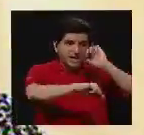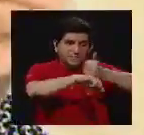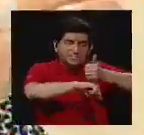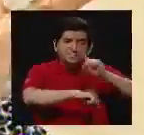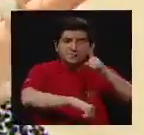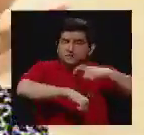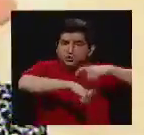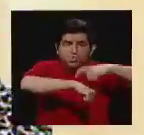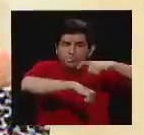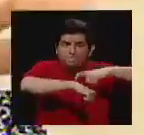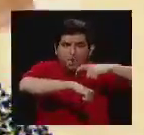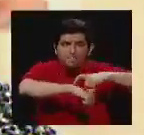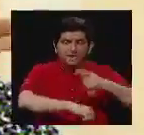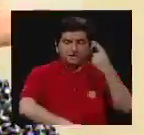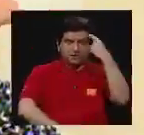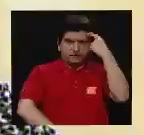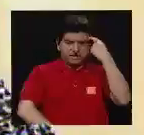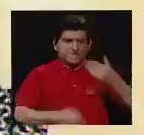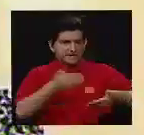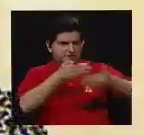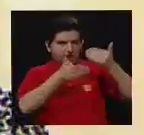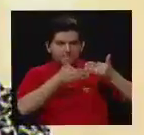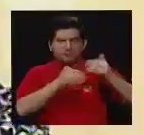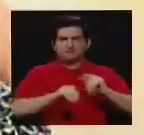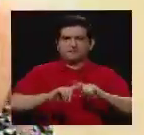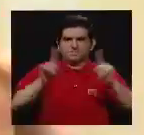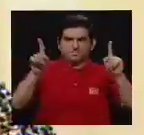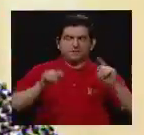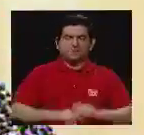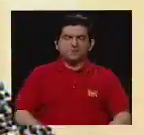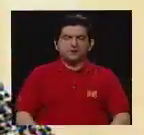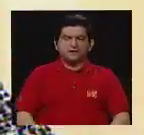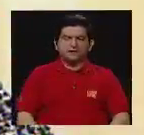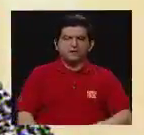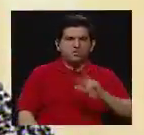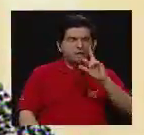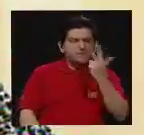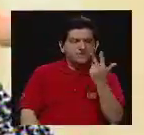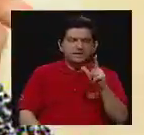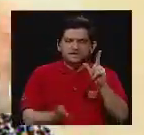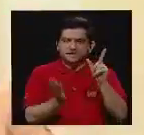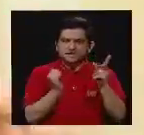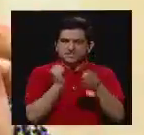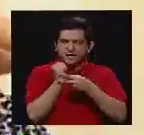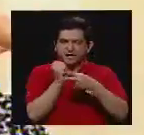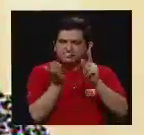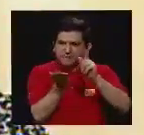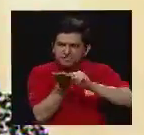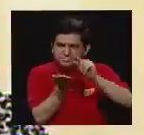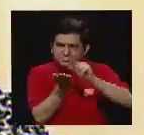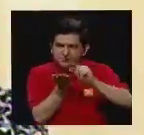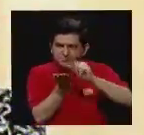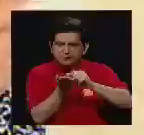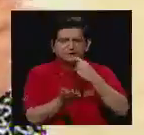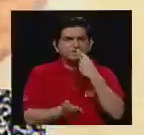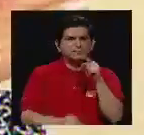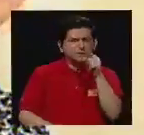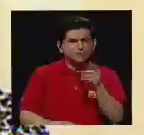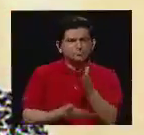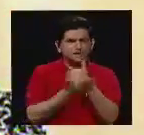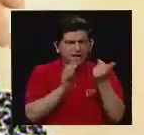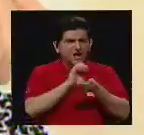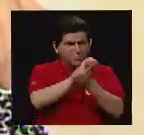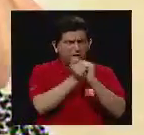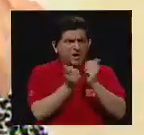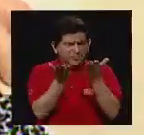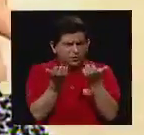está plasmando un momento de cómo pensaba yo. Pero cuando se hizo la tercera edición, me dijeron si